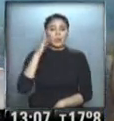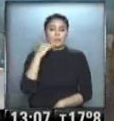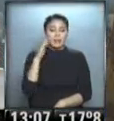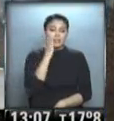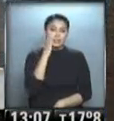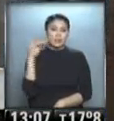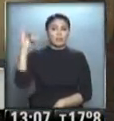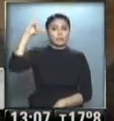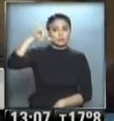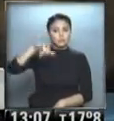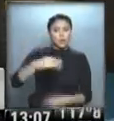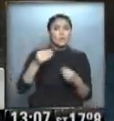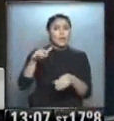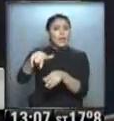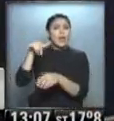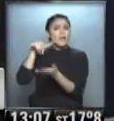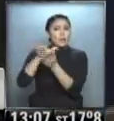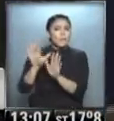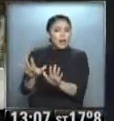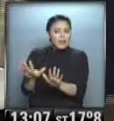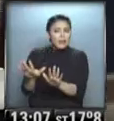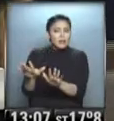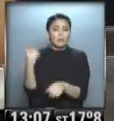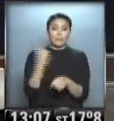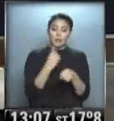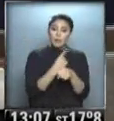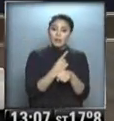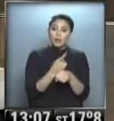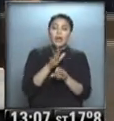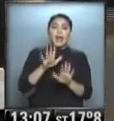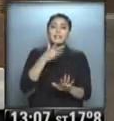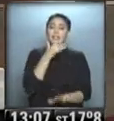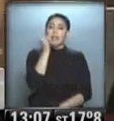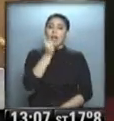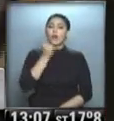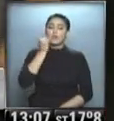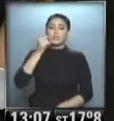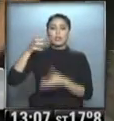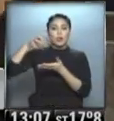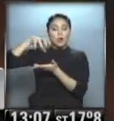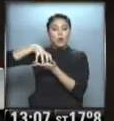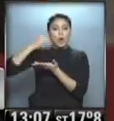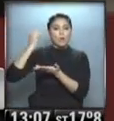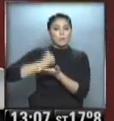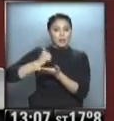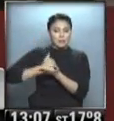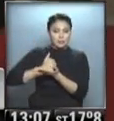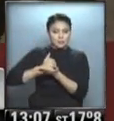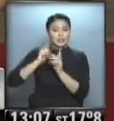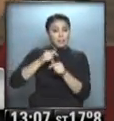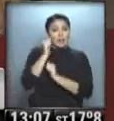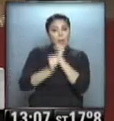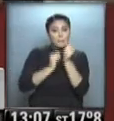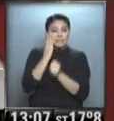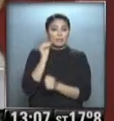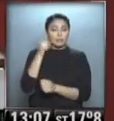viaje. ¿Por qué se hizo la escala ahí? Bueno, en primer lugar, porque fue lo aconsejado por la Casa Militar y la empresa